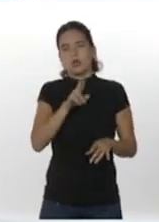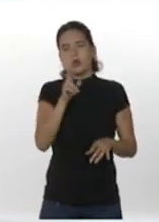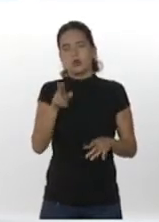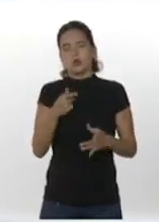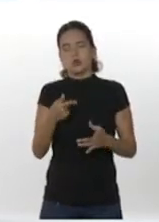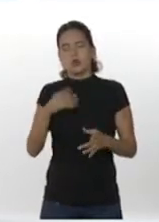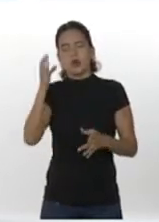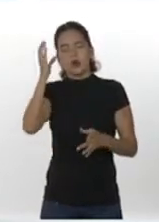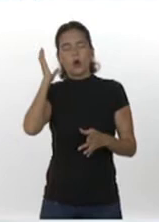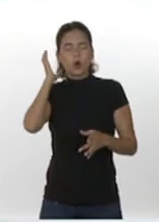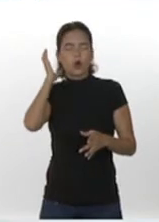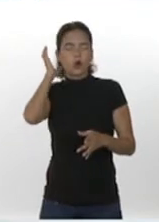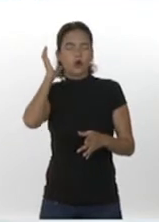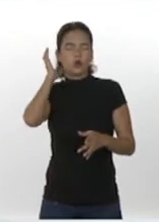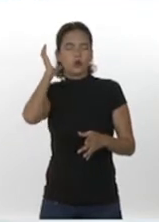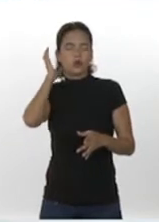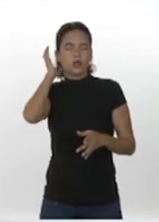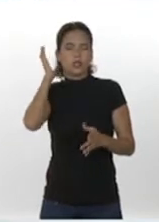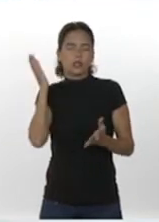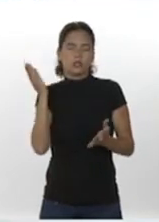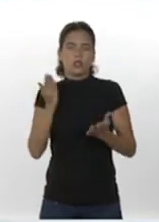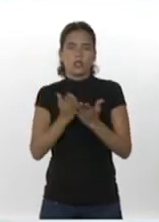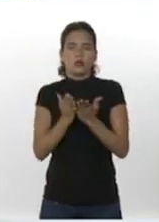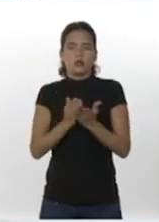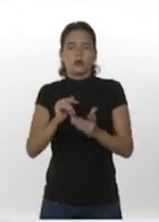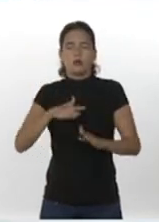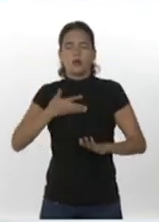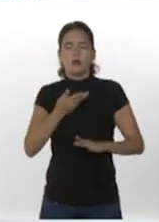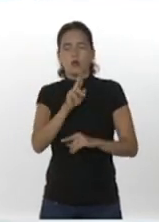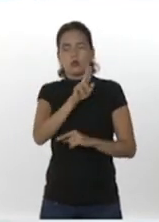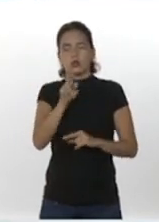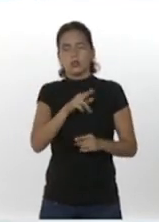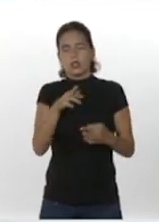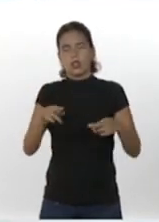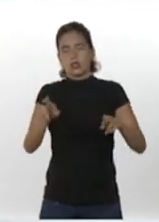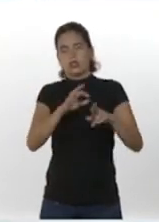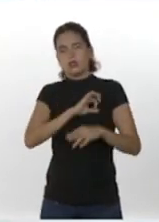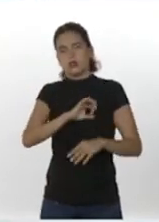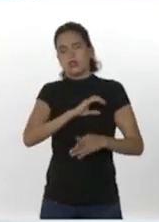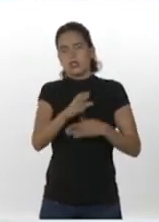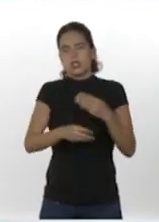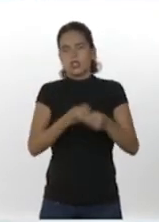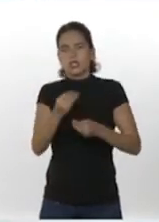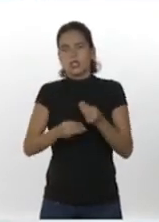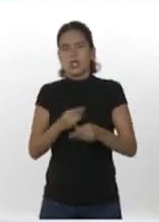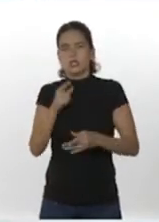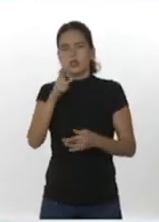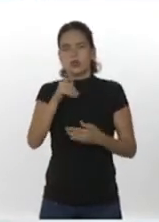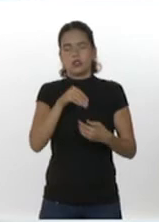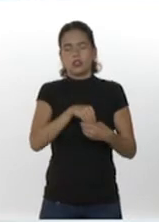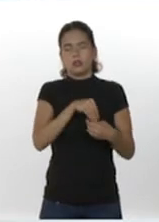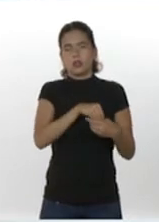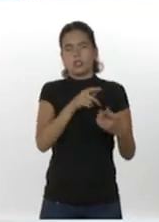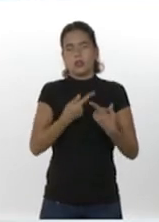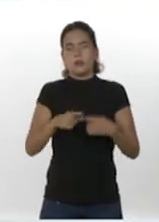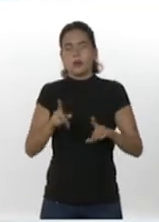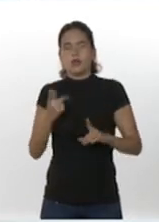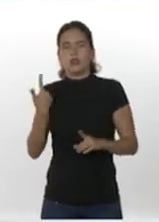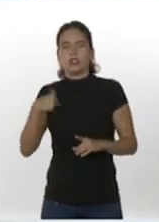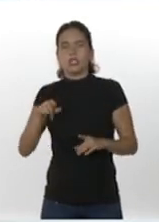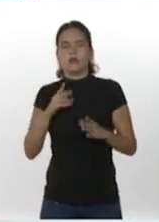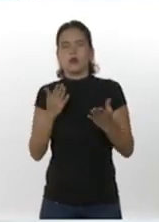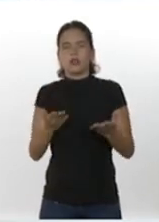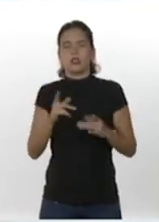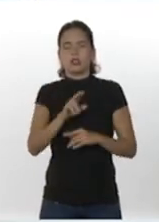uso consciente. Académicamente podemos utilizar las redes sociales y se ha hecho precisamente con esta pandemia, pero tenemos que